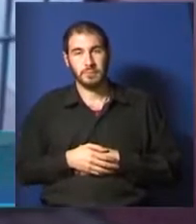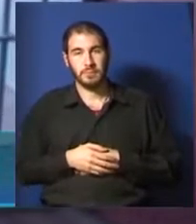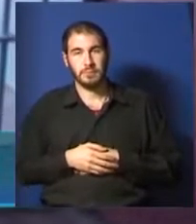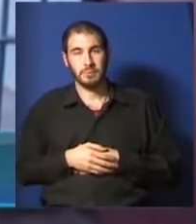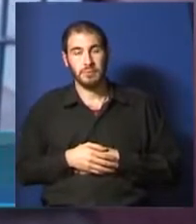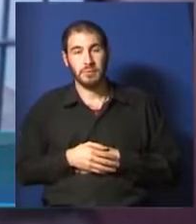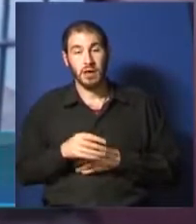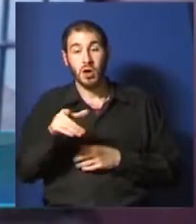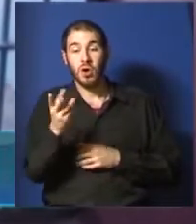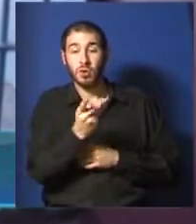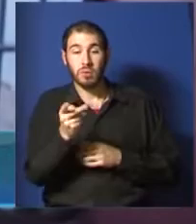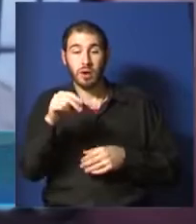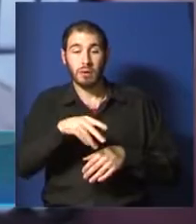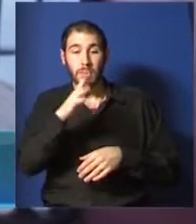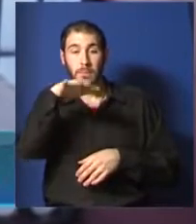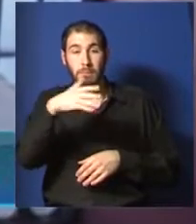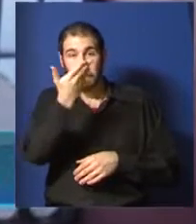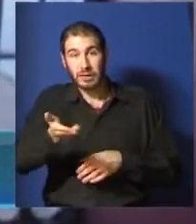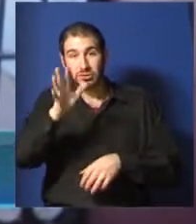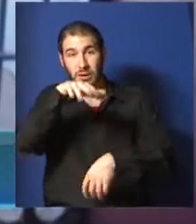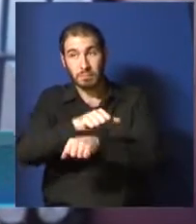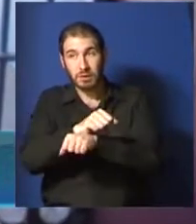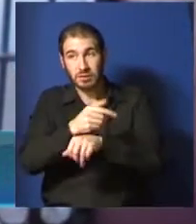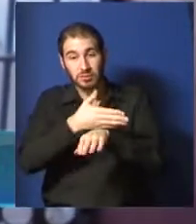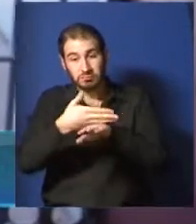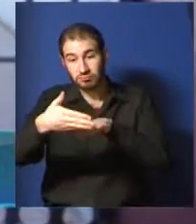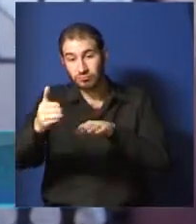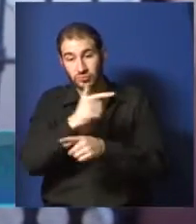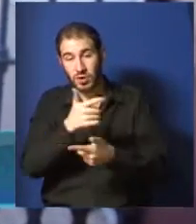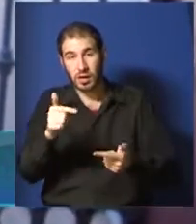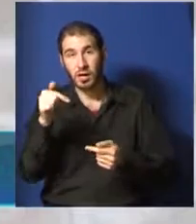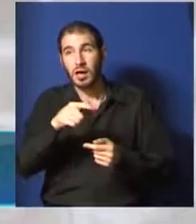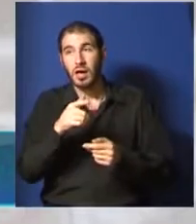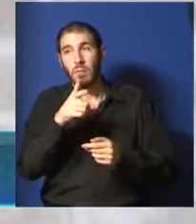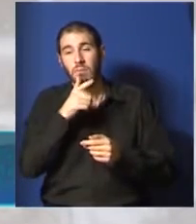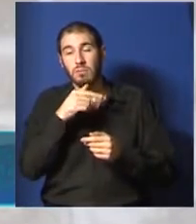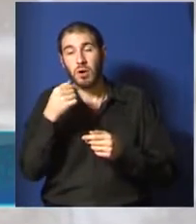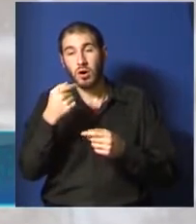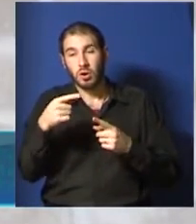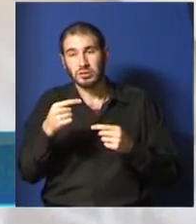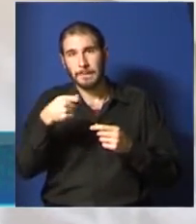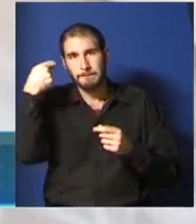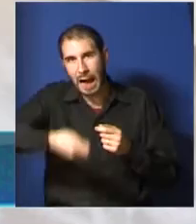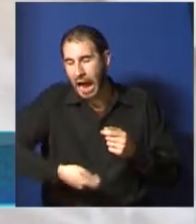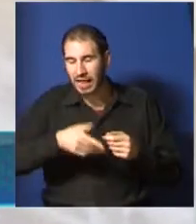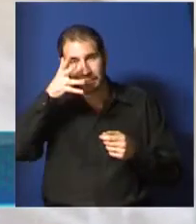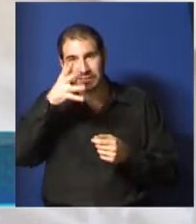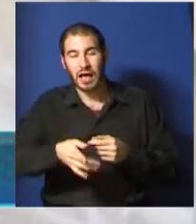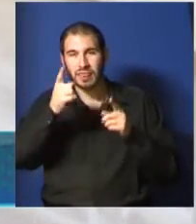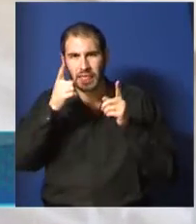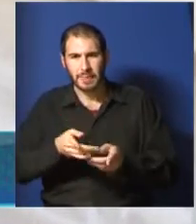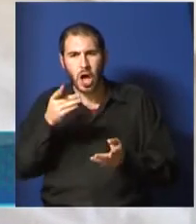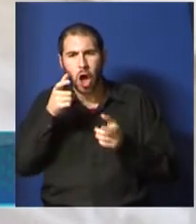Realmente ellos no tienen a las personas encerradas durante el proceso. Les cobran unas importantísimas fianzas y controlan